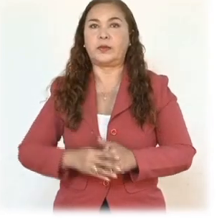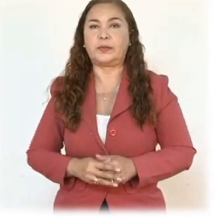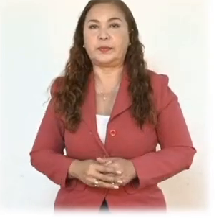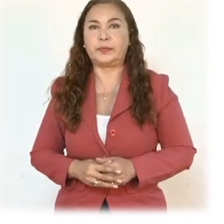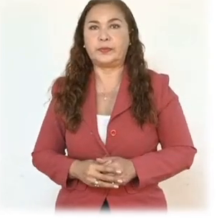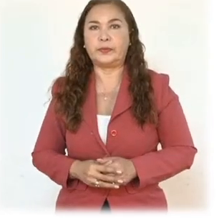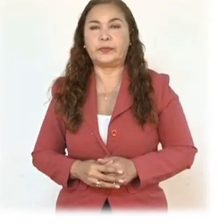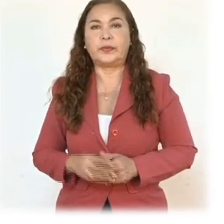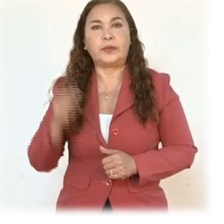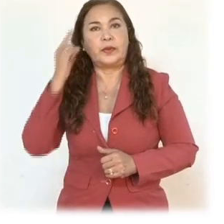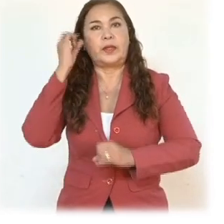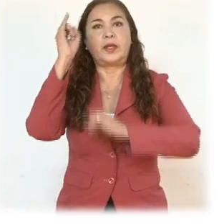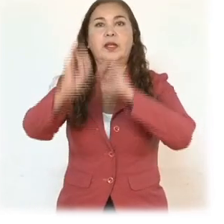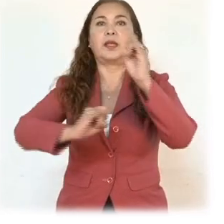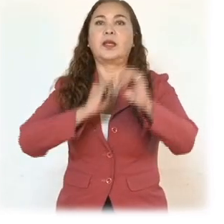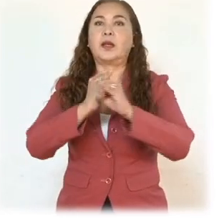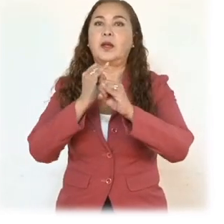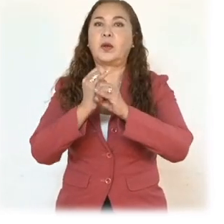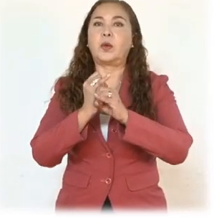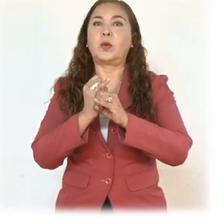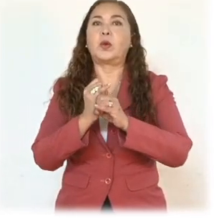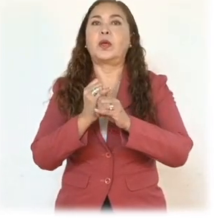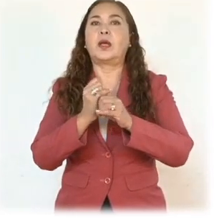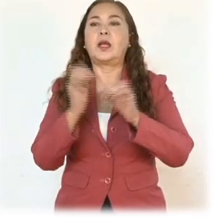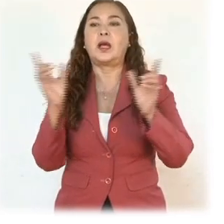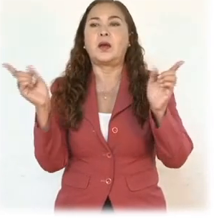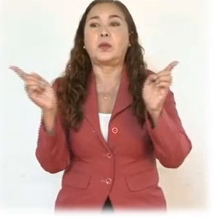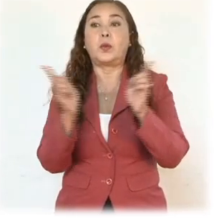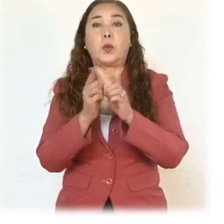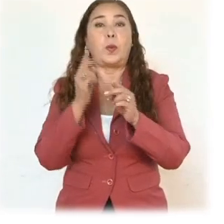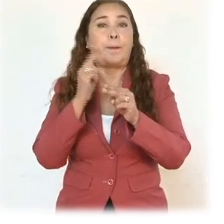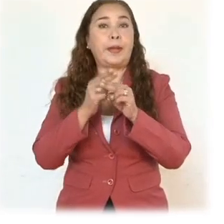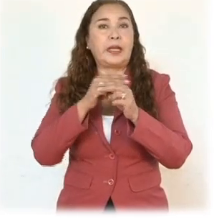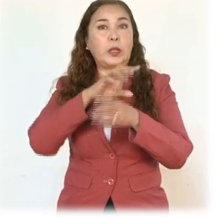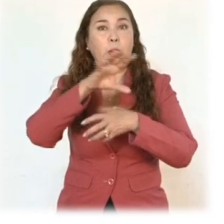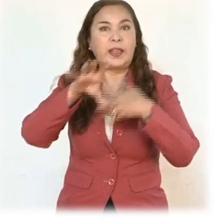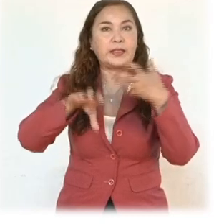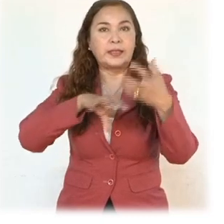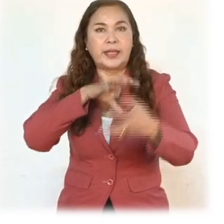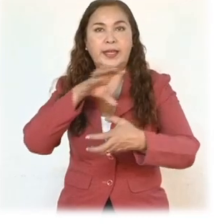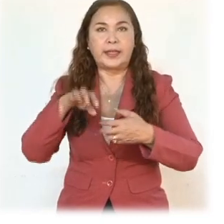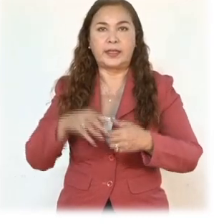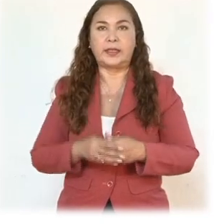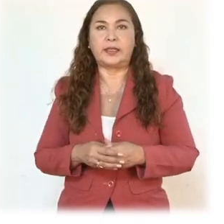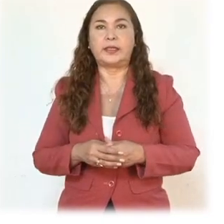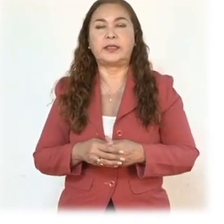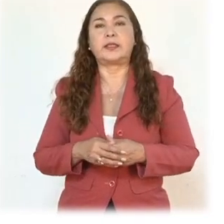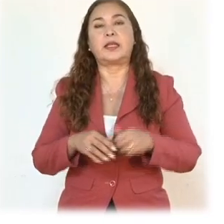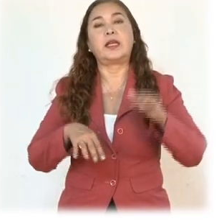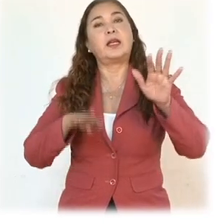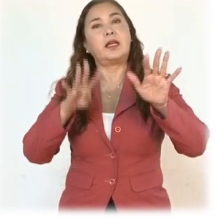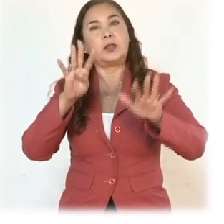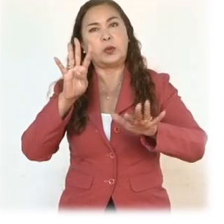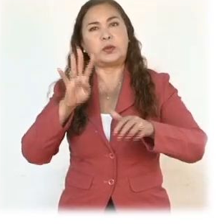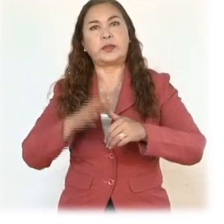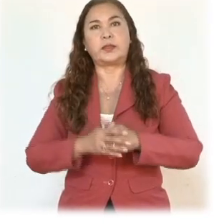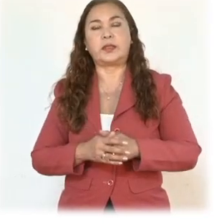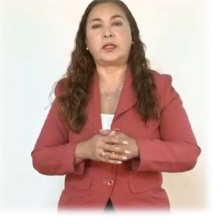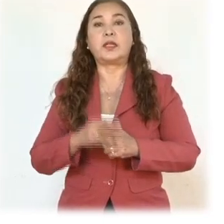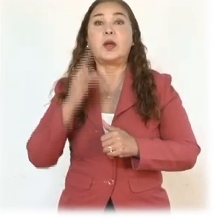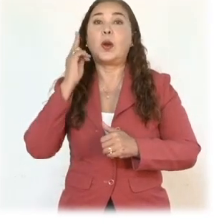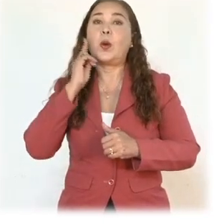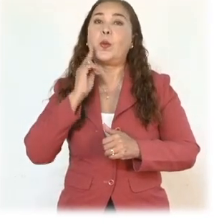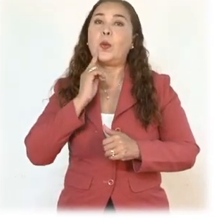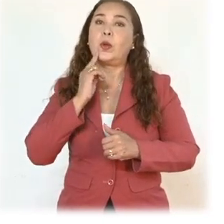1822 día internacional para la reducción de riesgos y desastres día 14